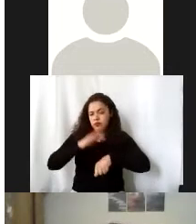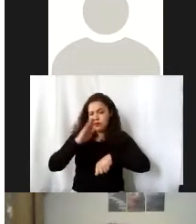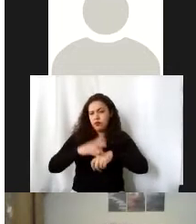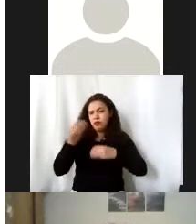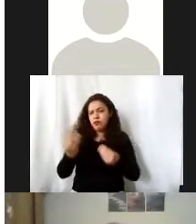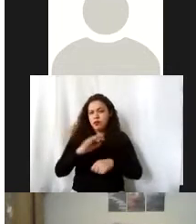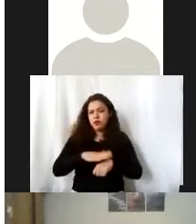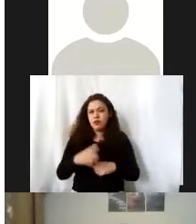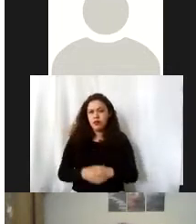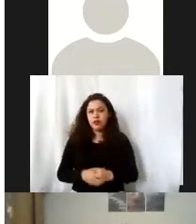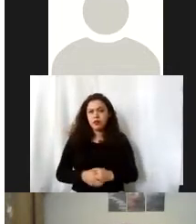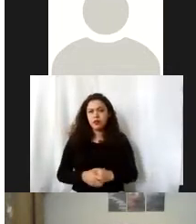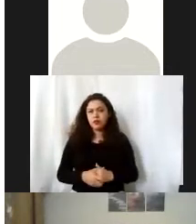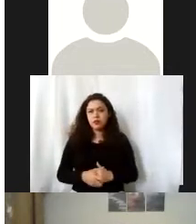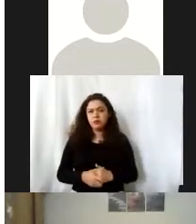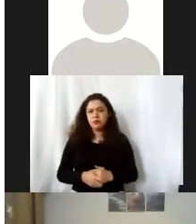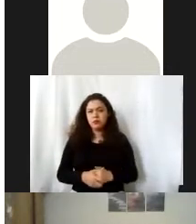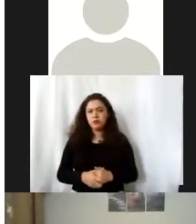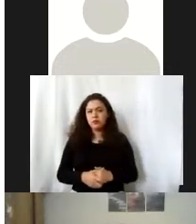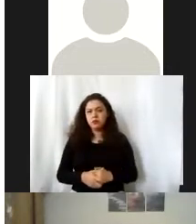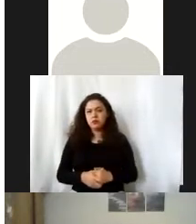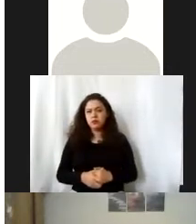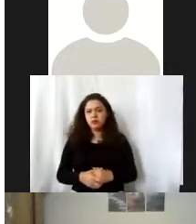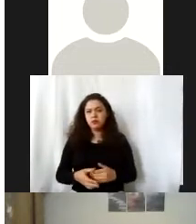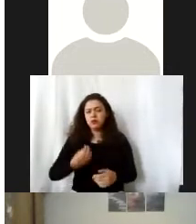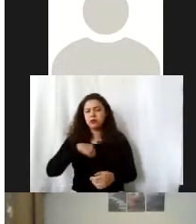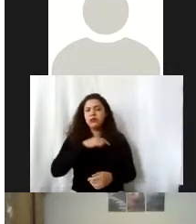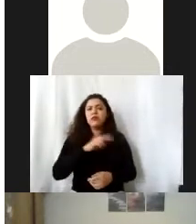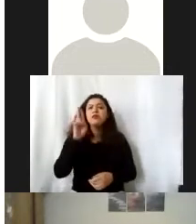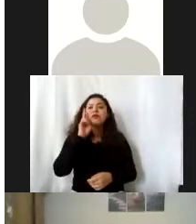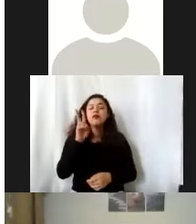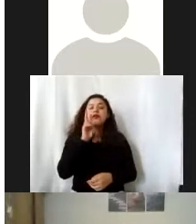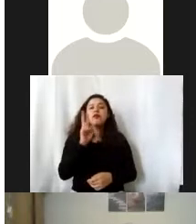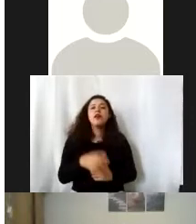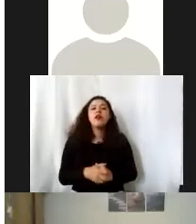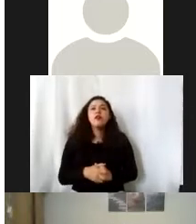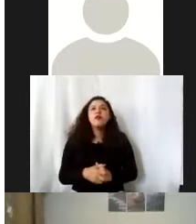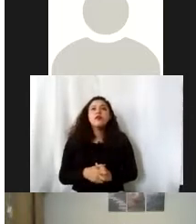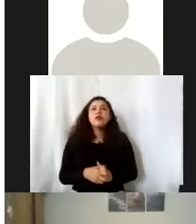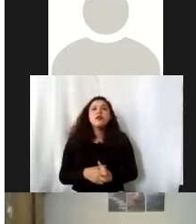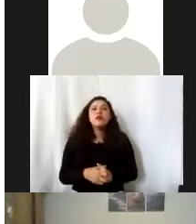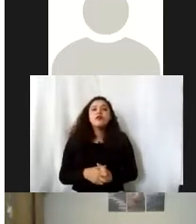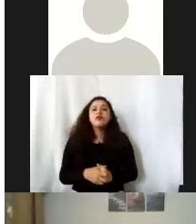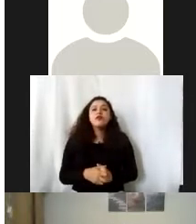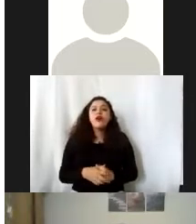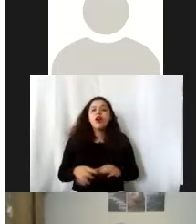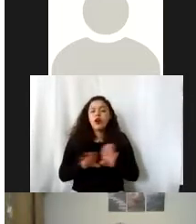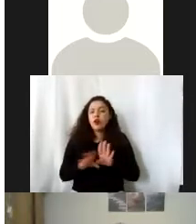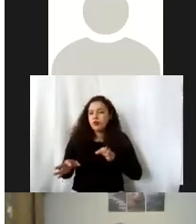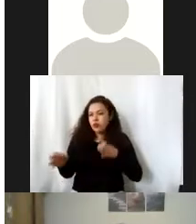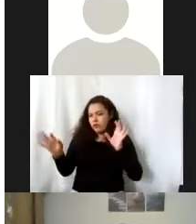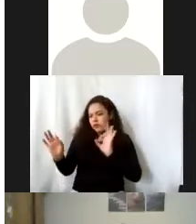Muy bien. Bueno, entonces estamos viendo cómo hay esa incidencia o esa